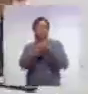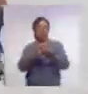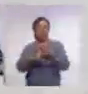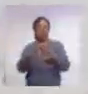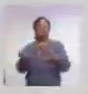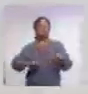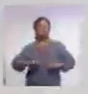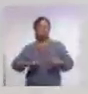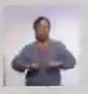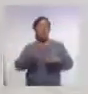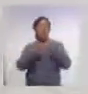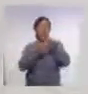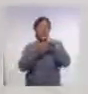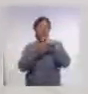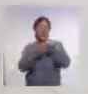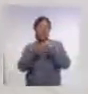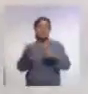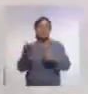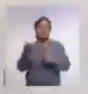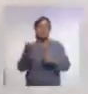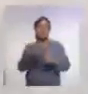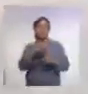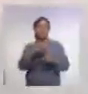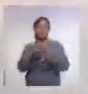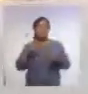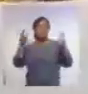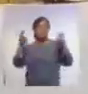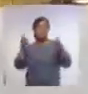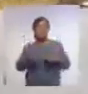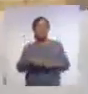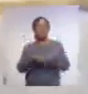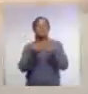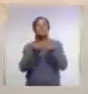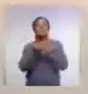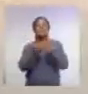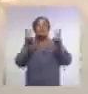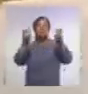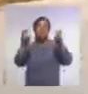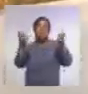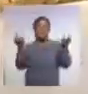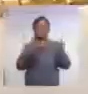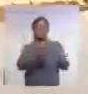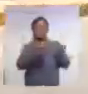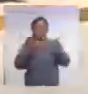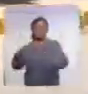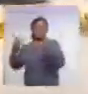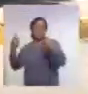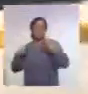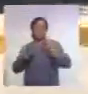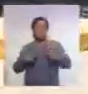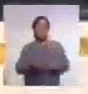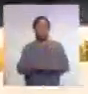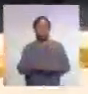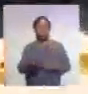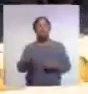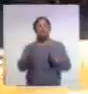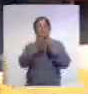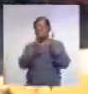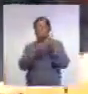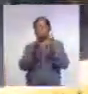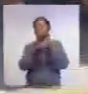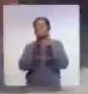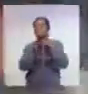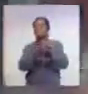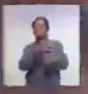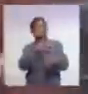implementadas en este ámbito, complementar el Programa Nacional en materia de trata de personas y establecer lineamientos de coordinación para la aplicación del